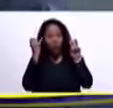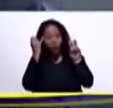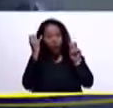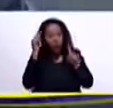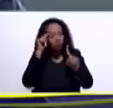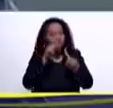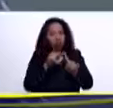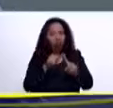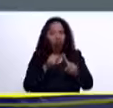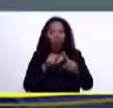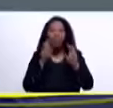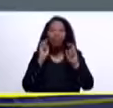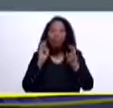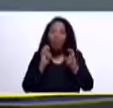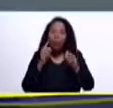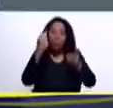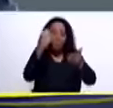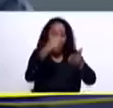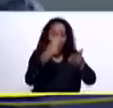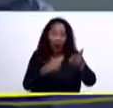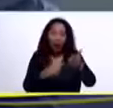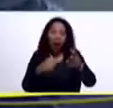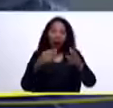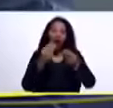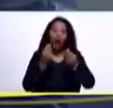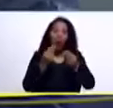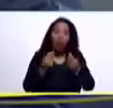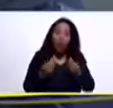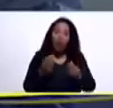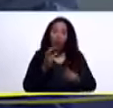de la economía, de los temas sociales,